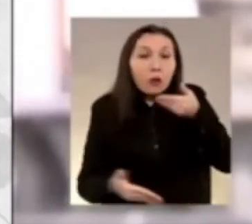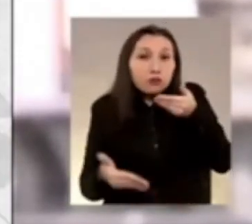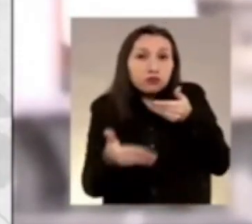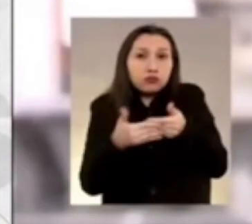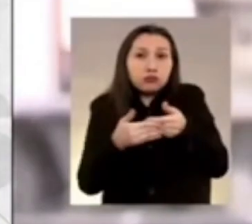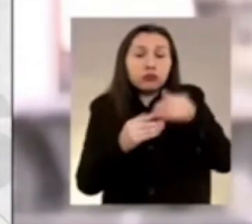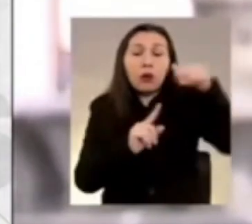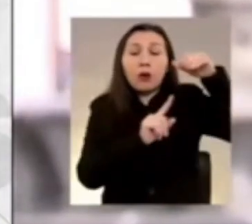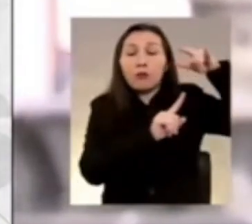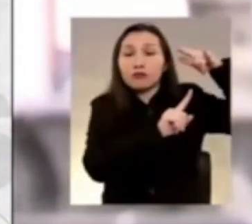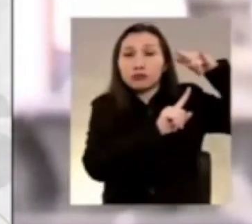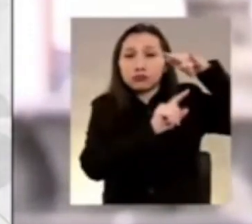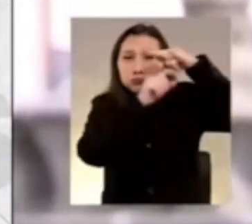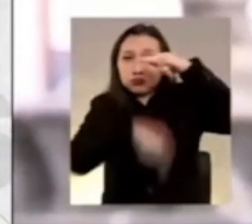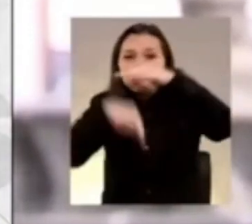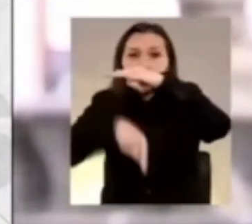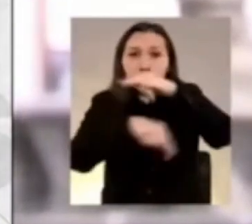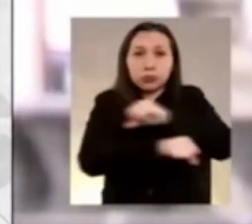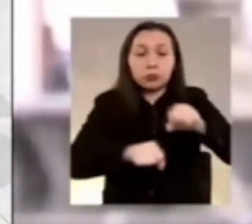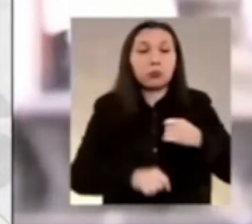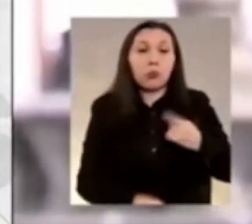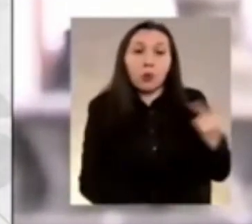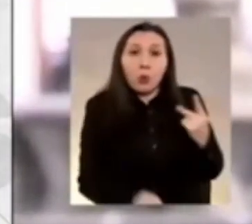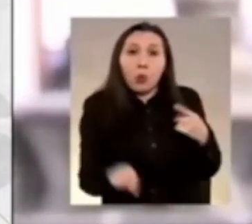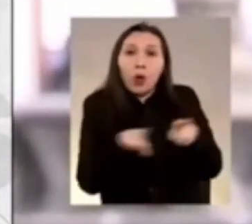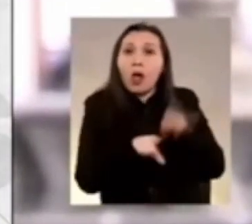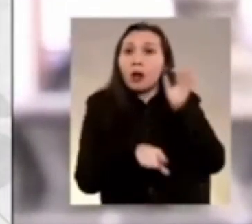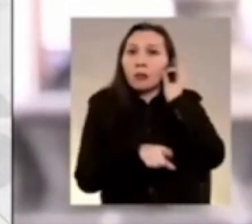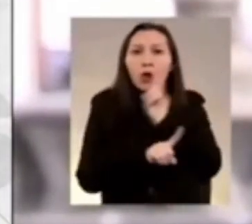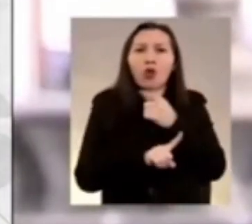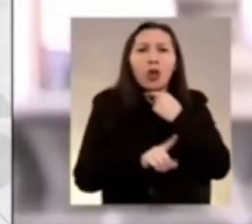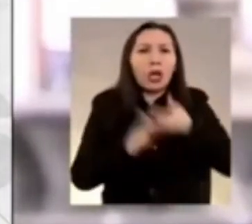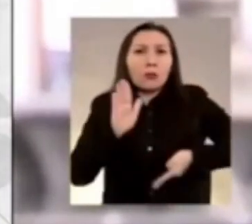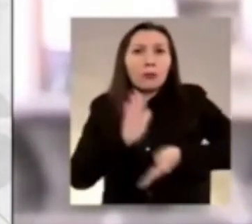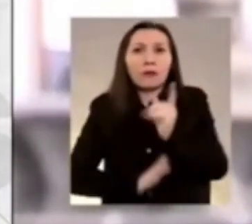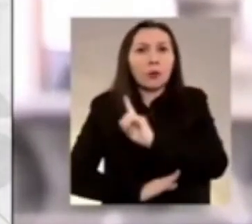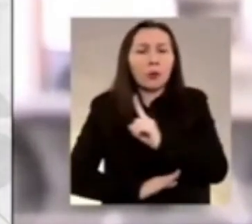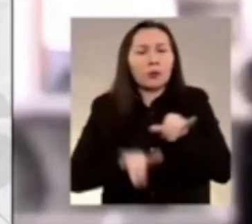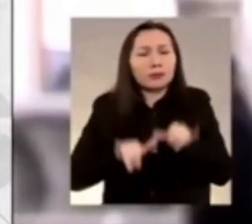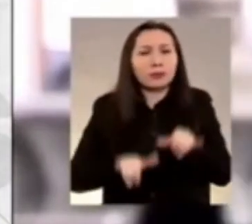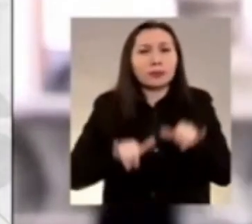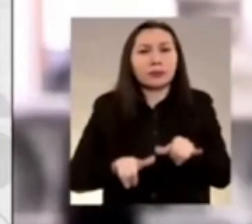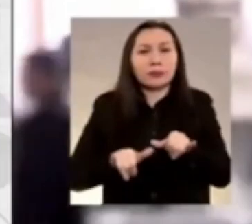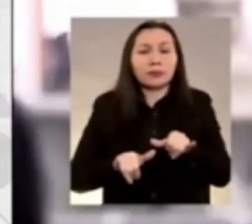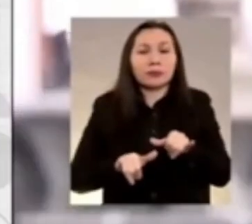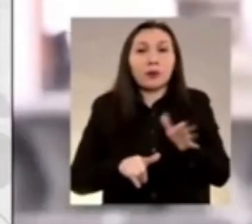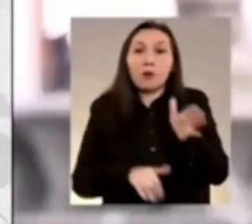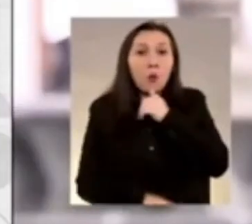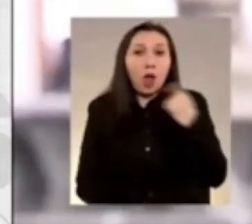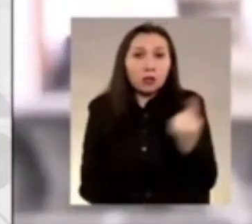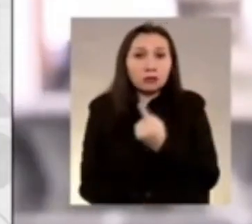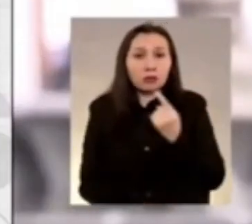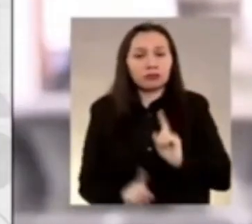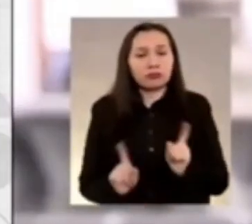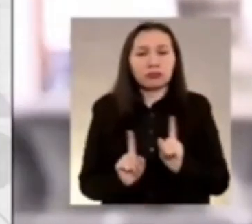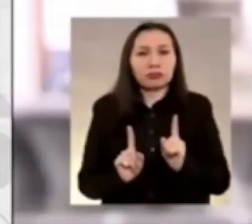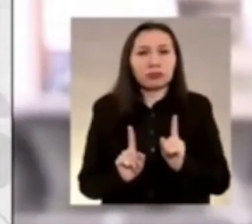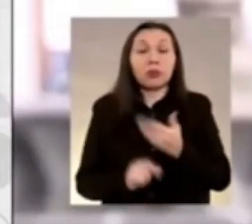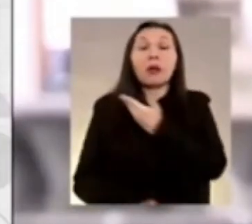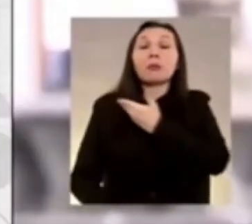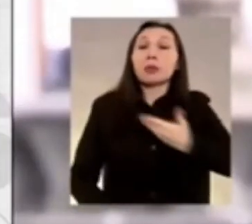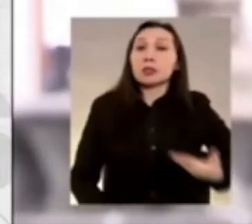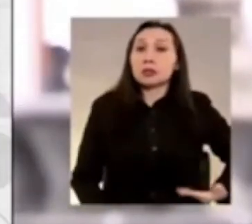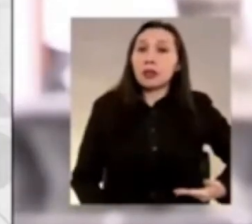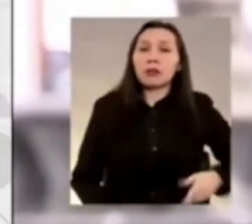un bombardeo aéreo, ninguna de las dos queríamos partir. Pero no estábamos solas, el